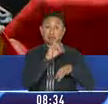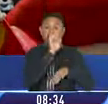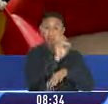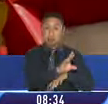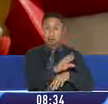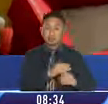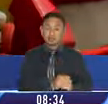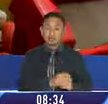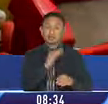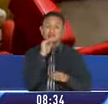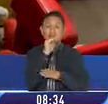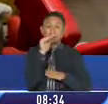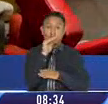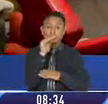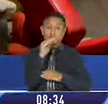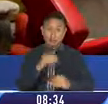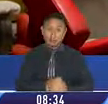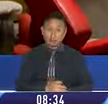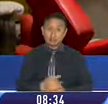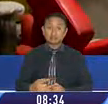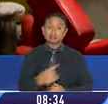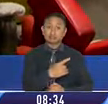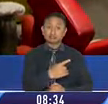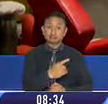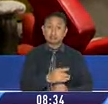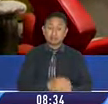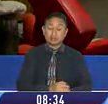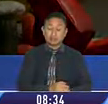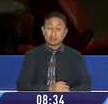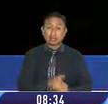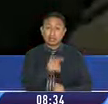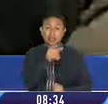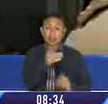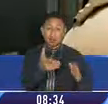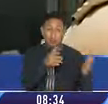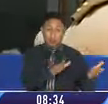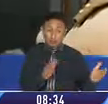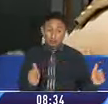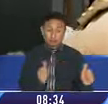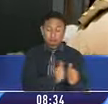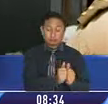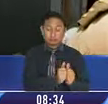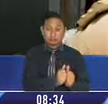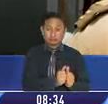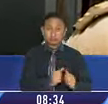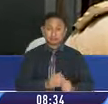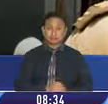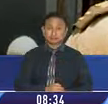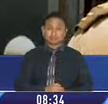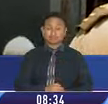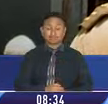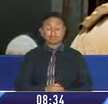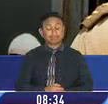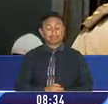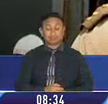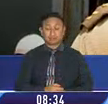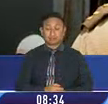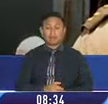el sector de San Roque prácticamente conviven con el féretro. Son las condiciones de personas